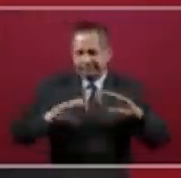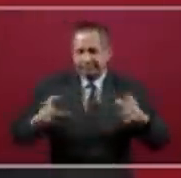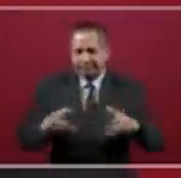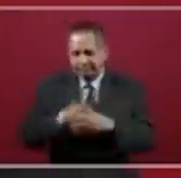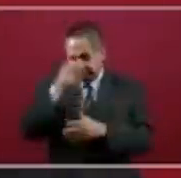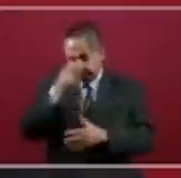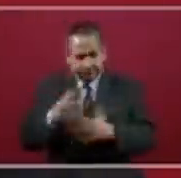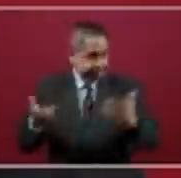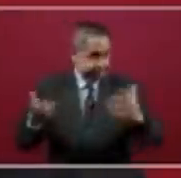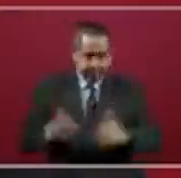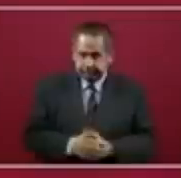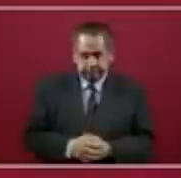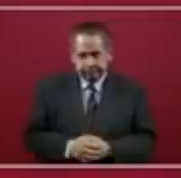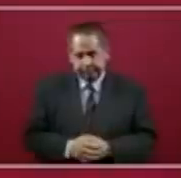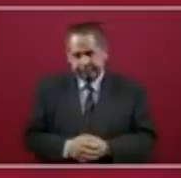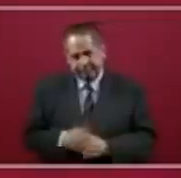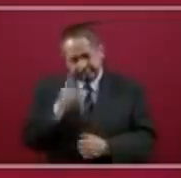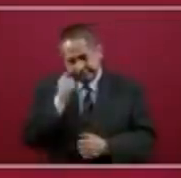que